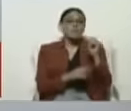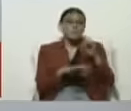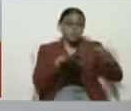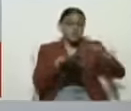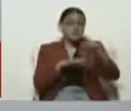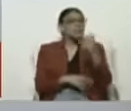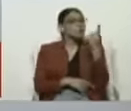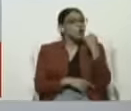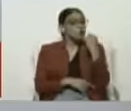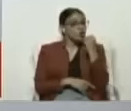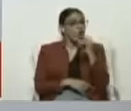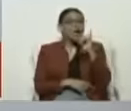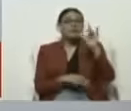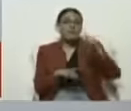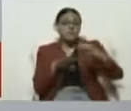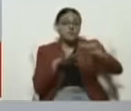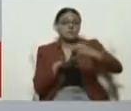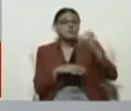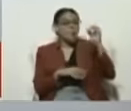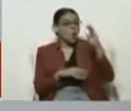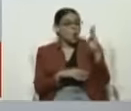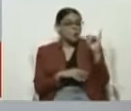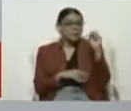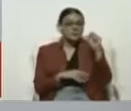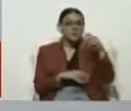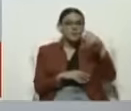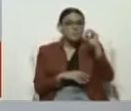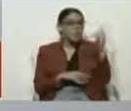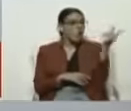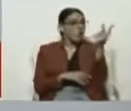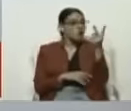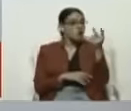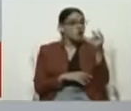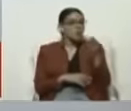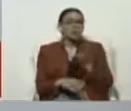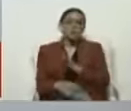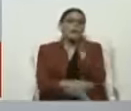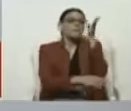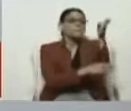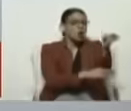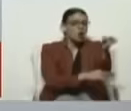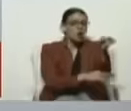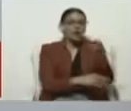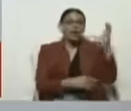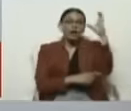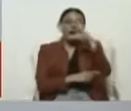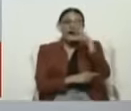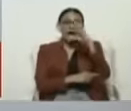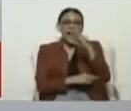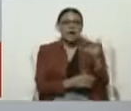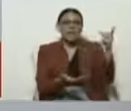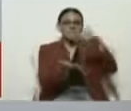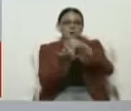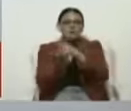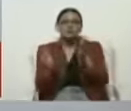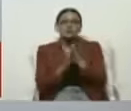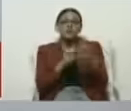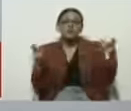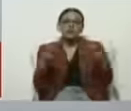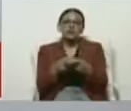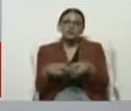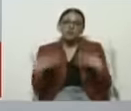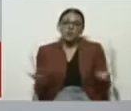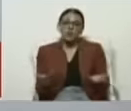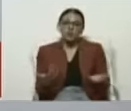del municipio Obispo, se dirigían a Caracas para la lectura del comunicado correspondiente. Por